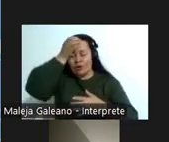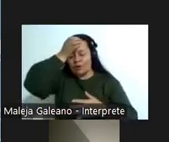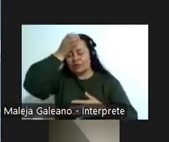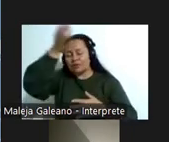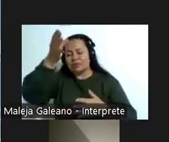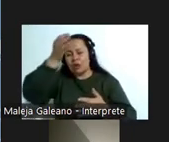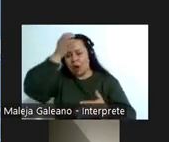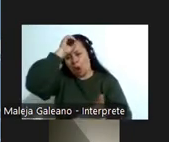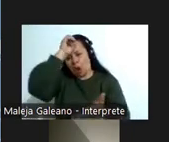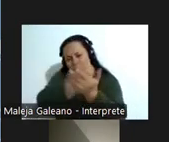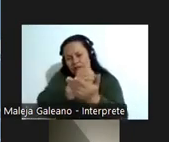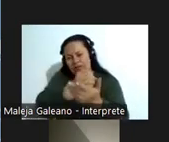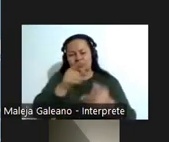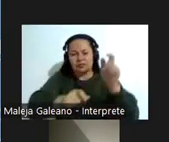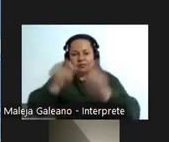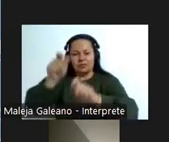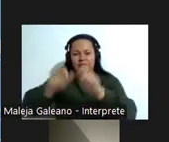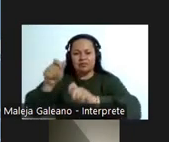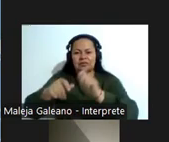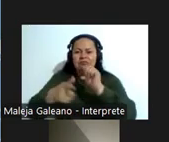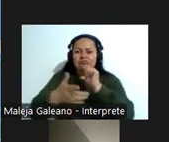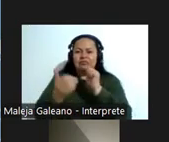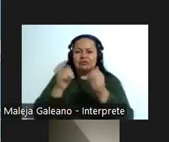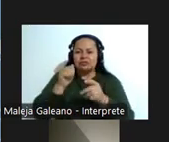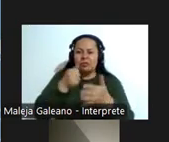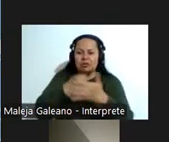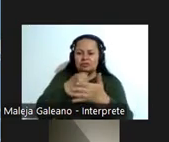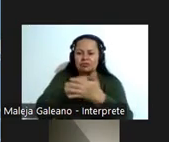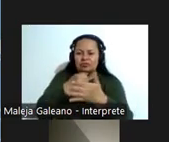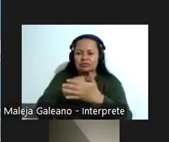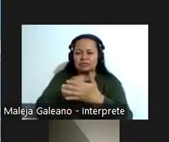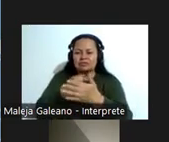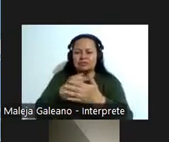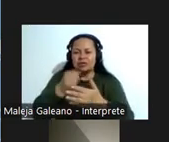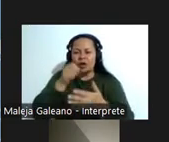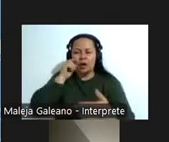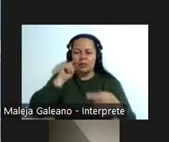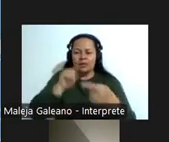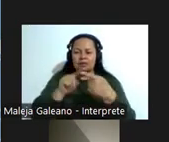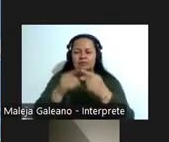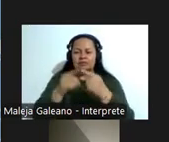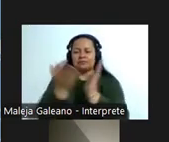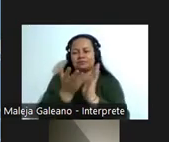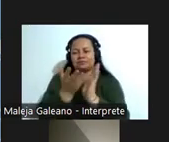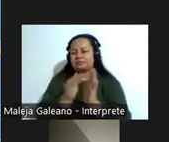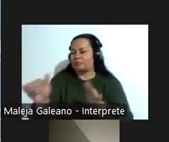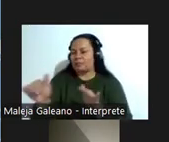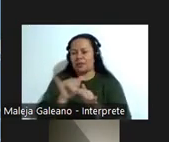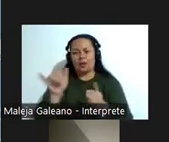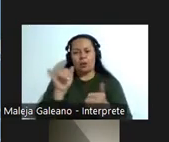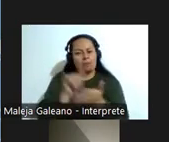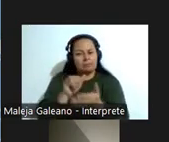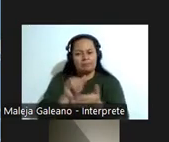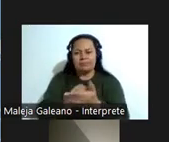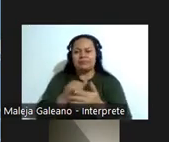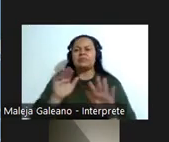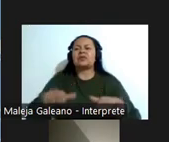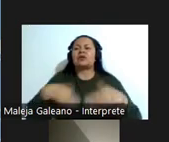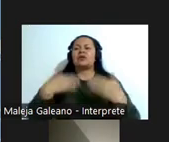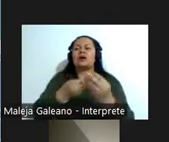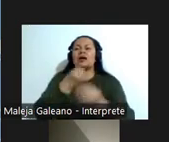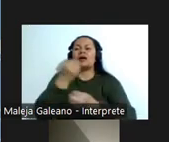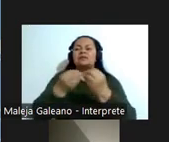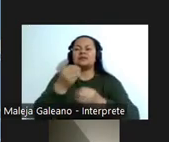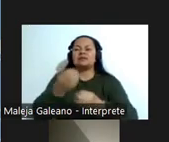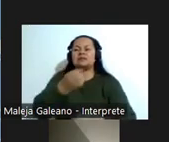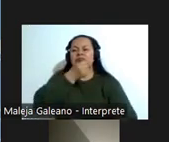opiniones de personas, tratándolas como objetos de estudio. Vuelvo a lo mismo. ¿Cómo? Pues haciéndoles entrevistas o invitándolos